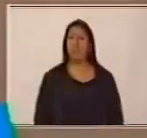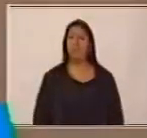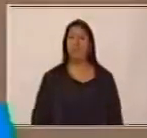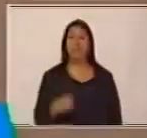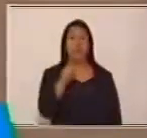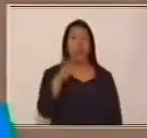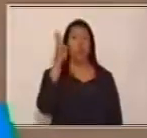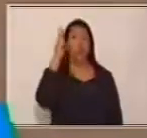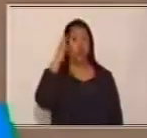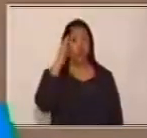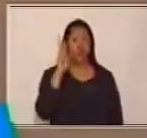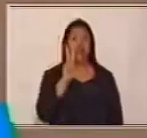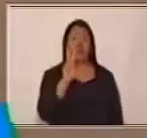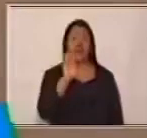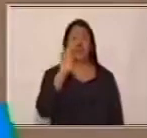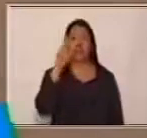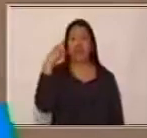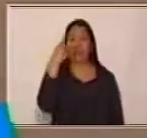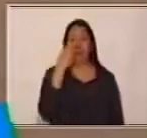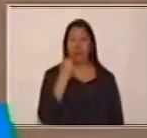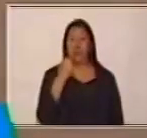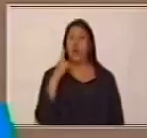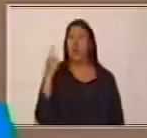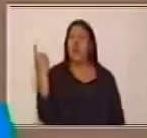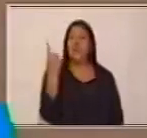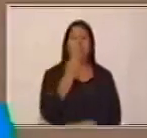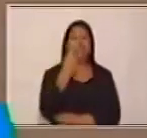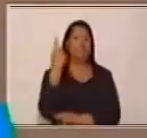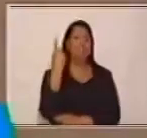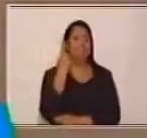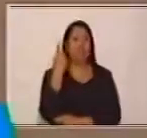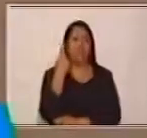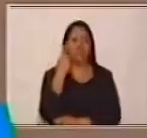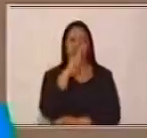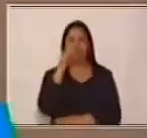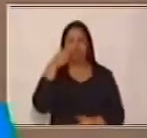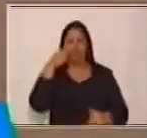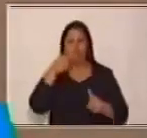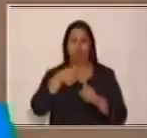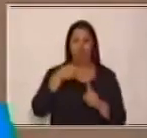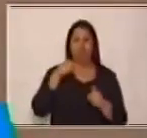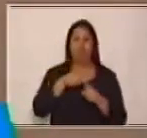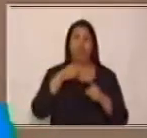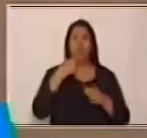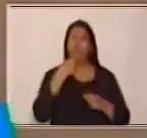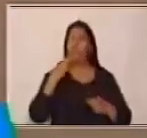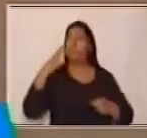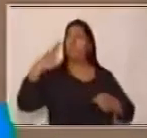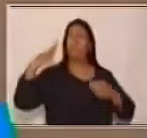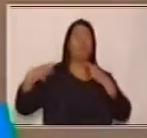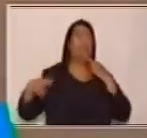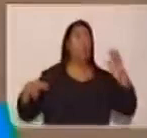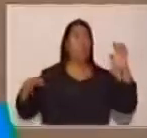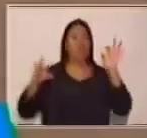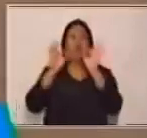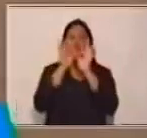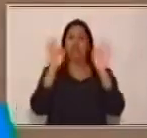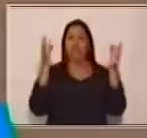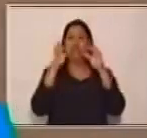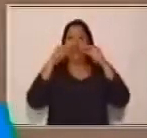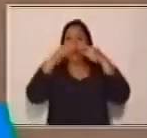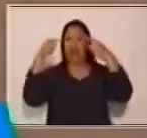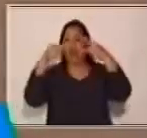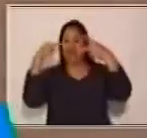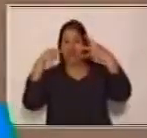Recuerda que el verso es la parte fundamental y elemental del poema y va a estar compuesto por cada línea del poema. Entonces,